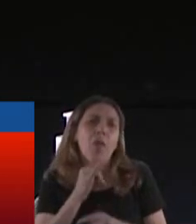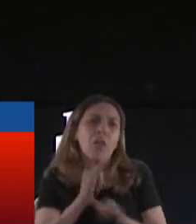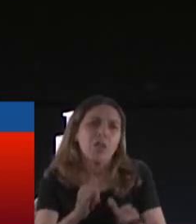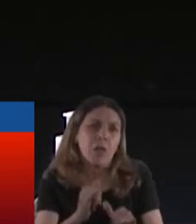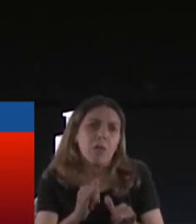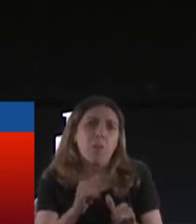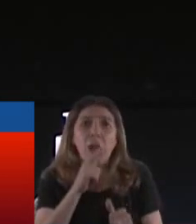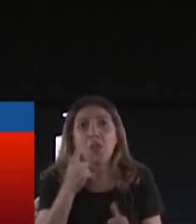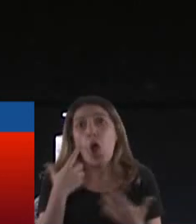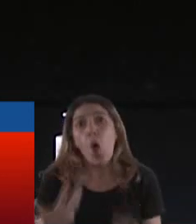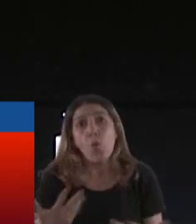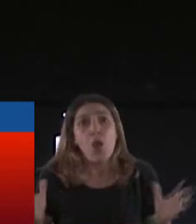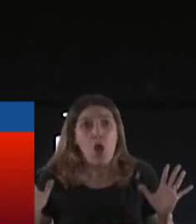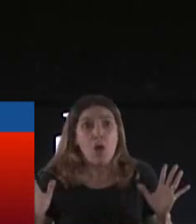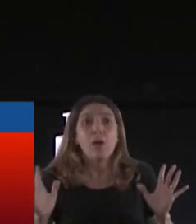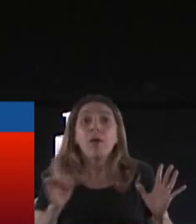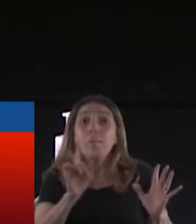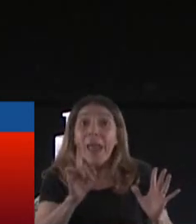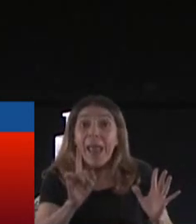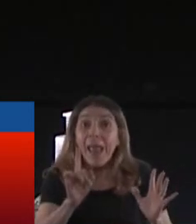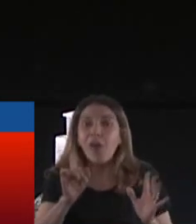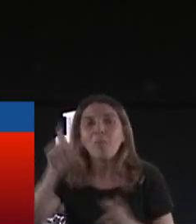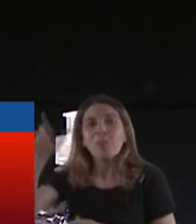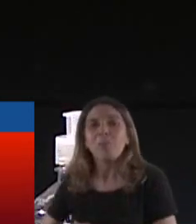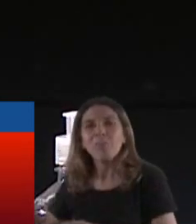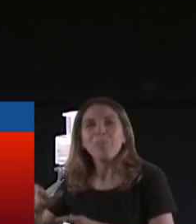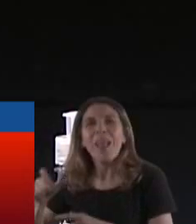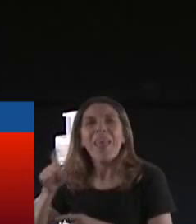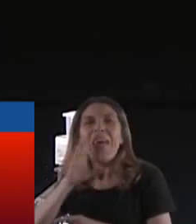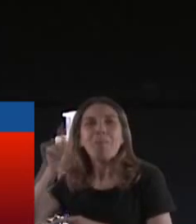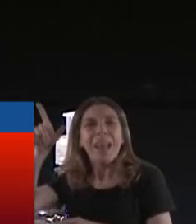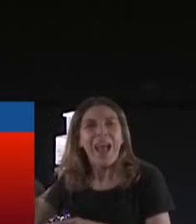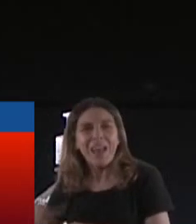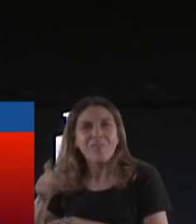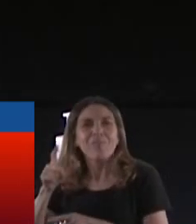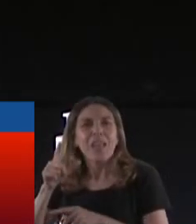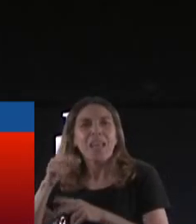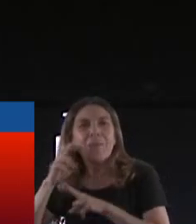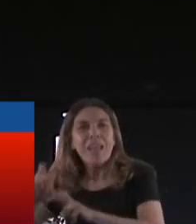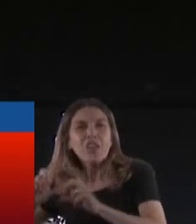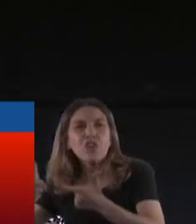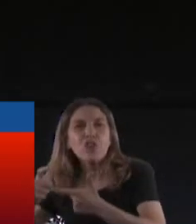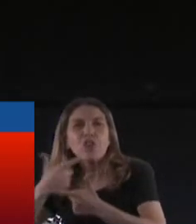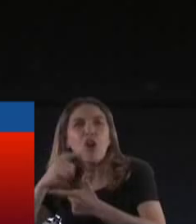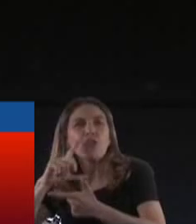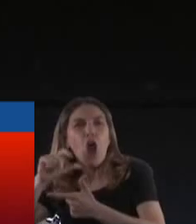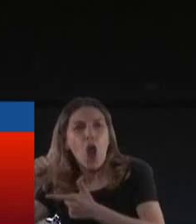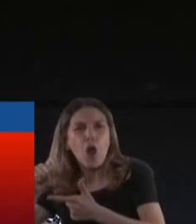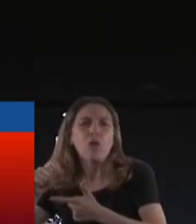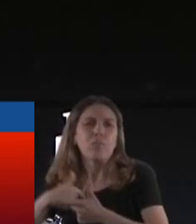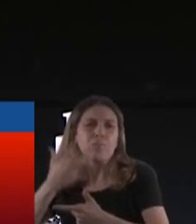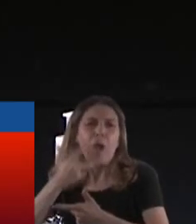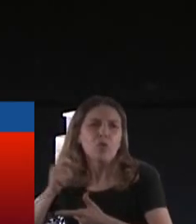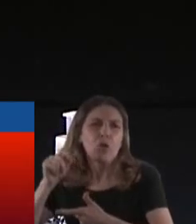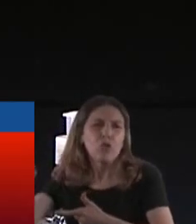obvio, pero miren, un sociólogo americano que leí mucho tiempo y que me gustó mucho siempre su